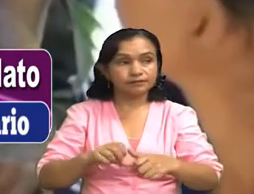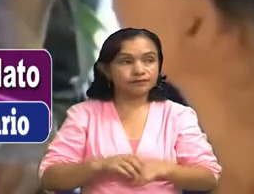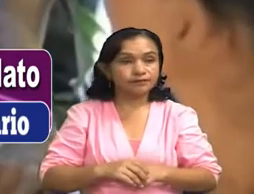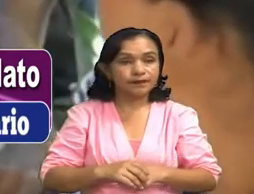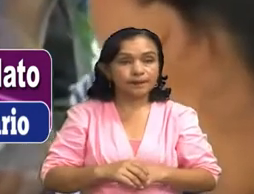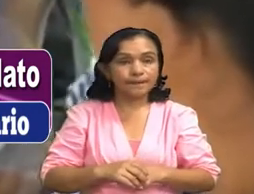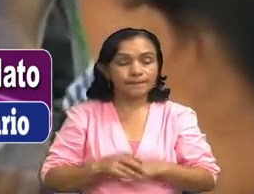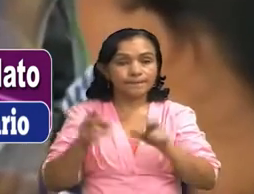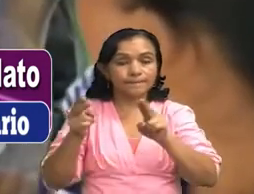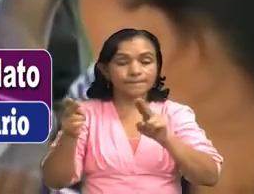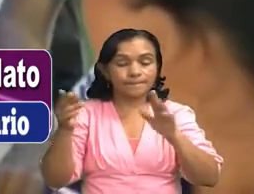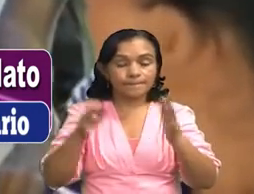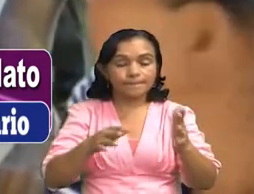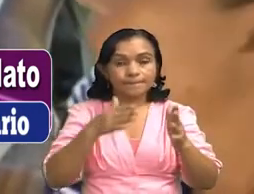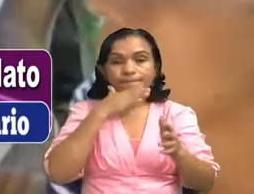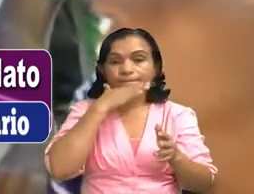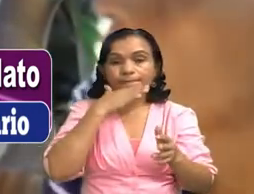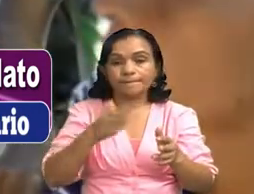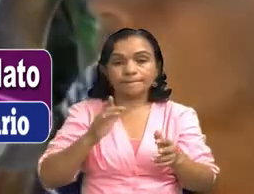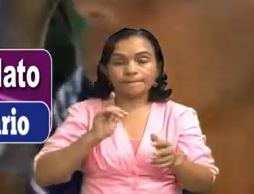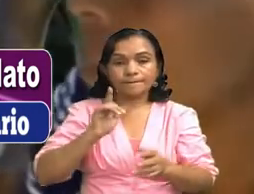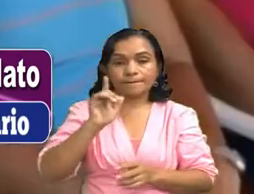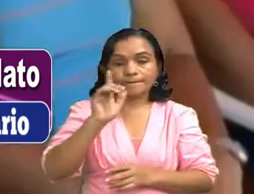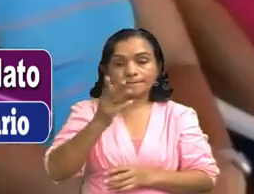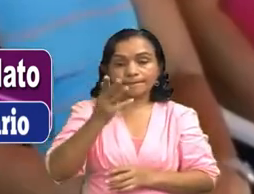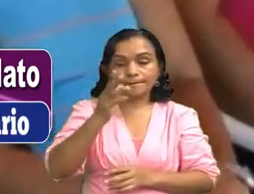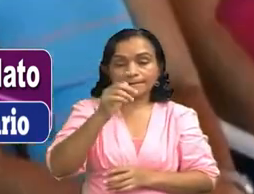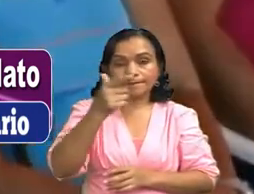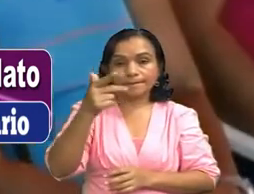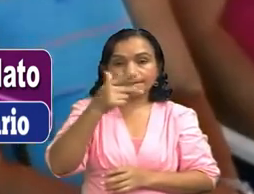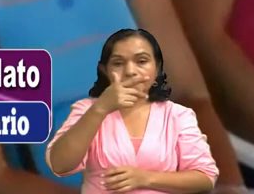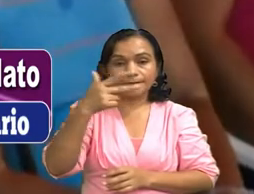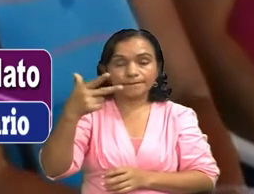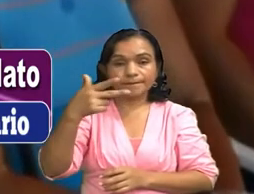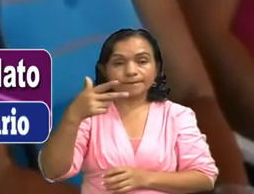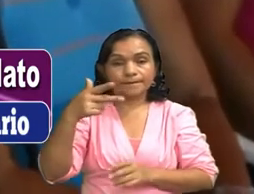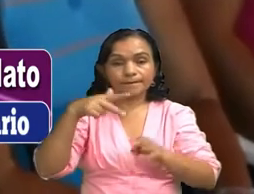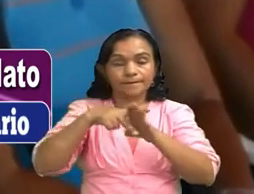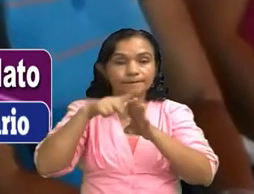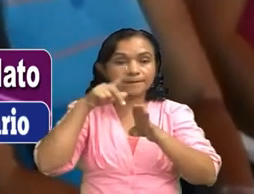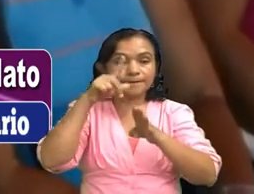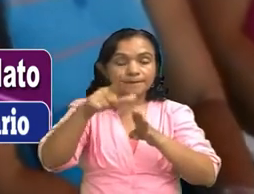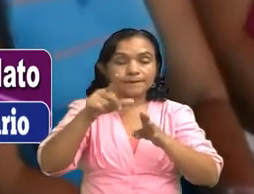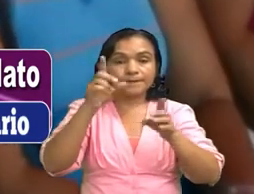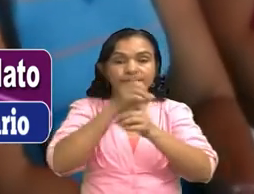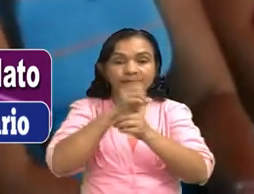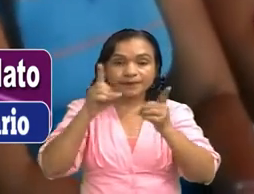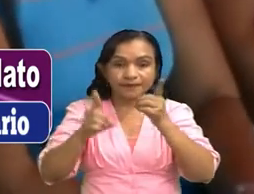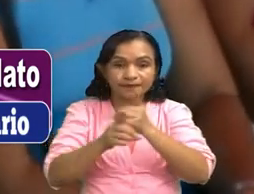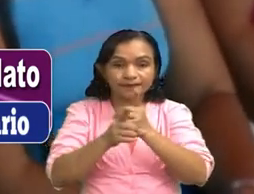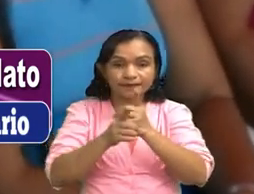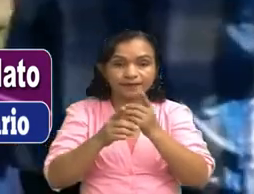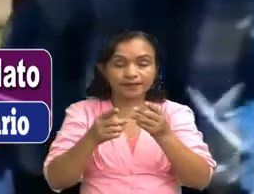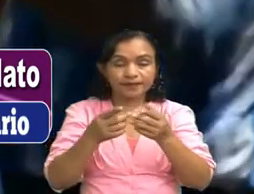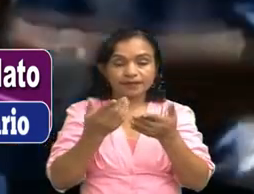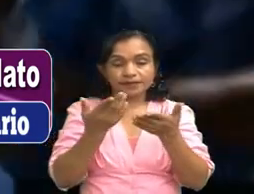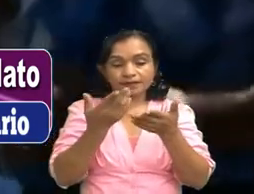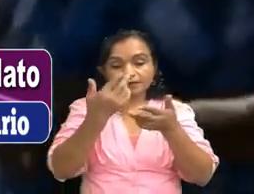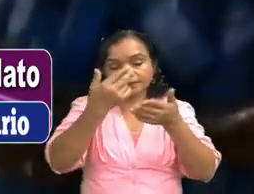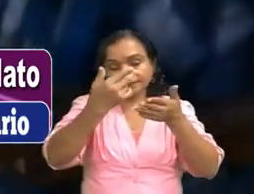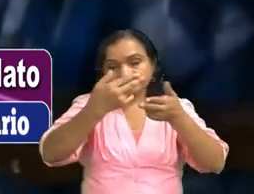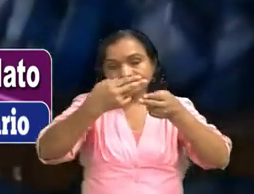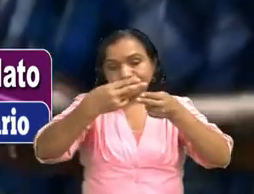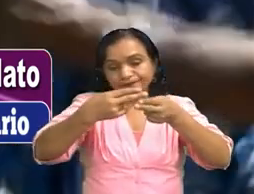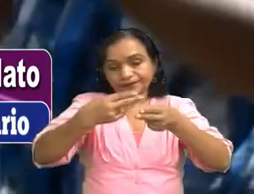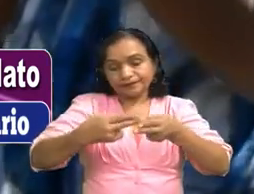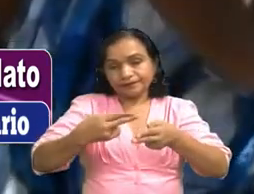Para noviembre y diciembre tenemos 978 fincas que las tenemos que están en la línea también de certificación